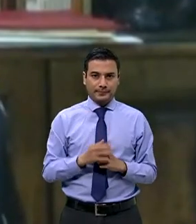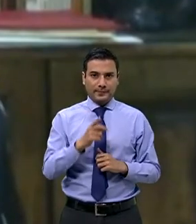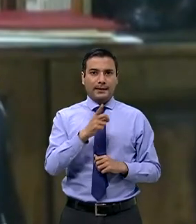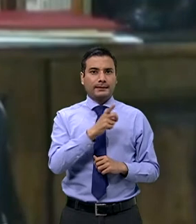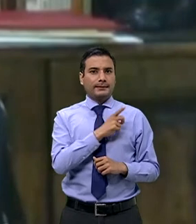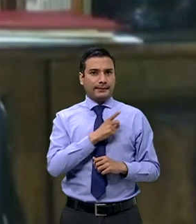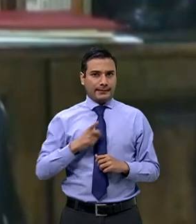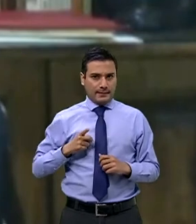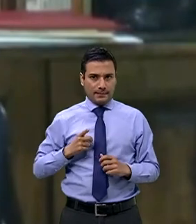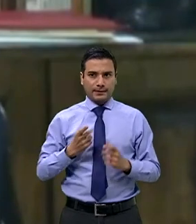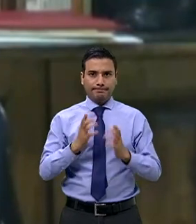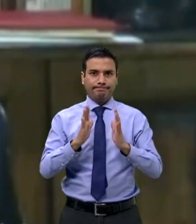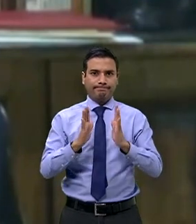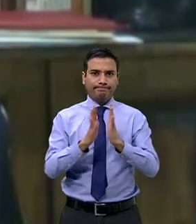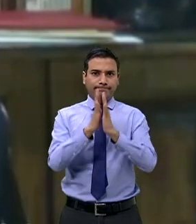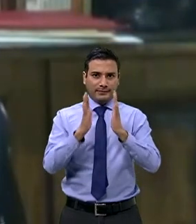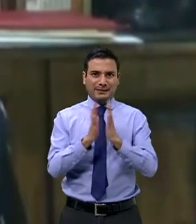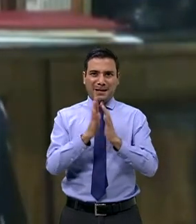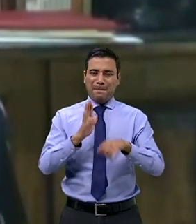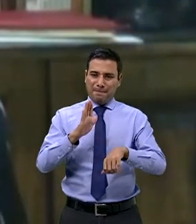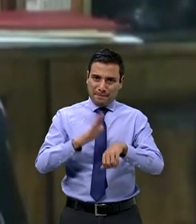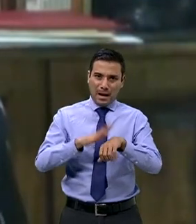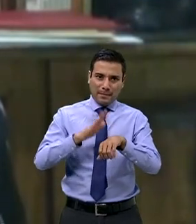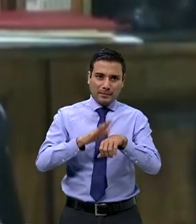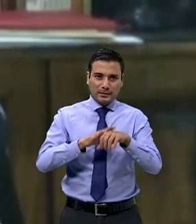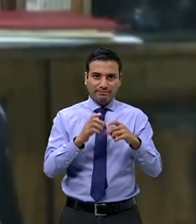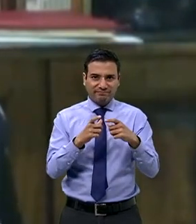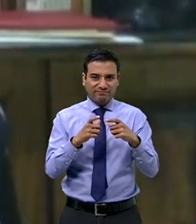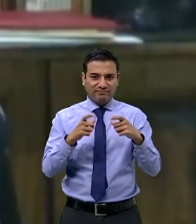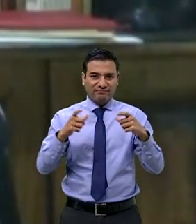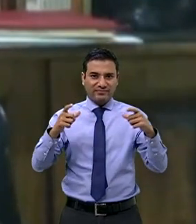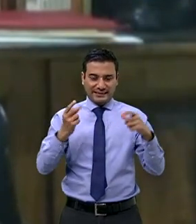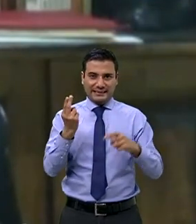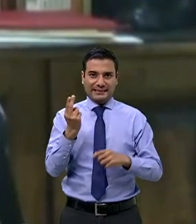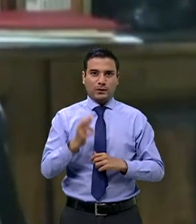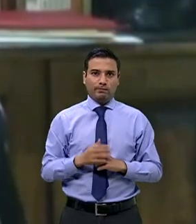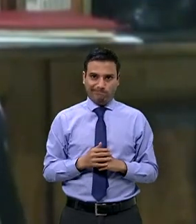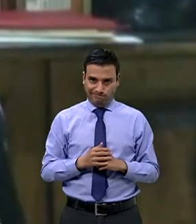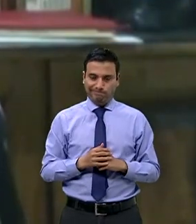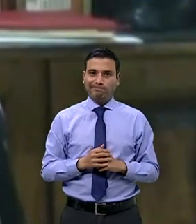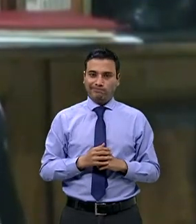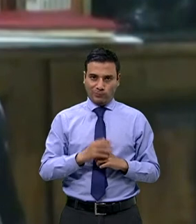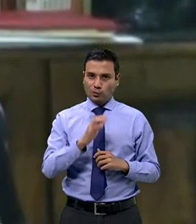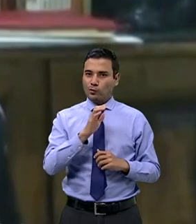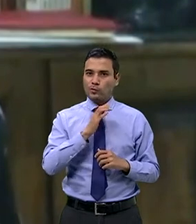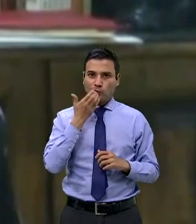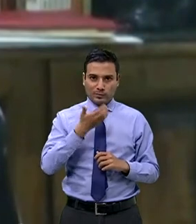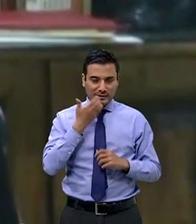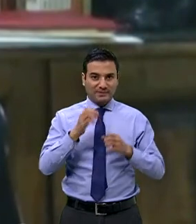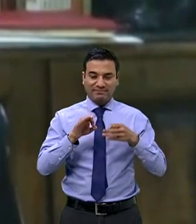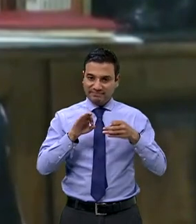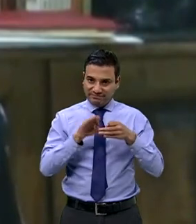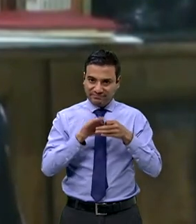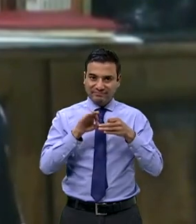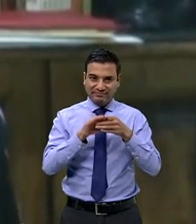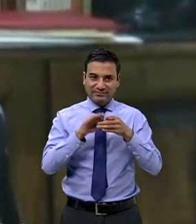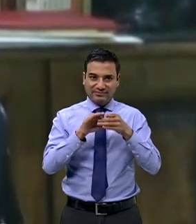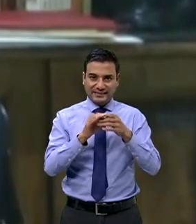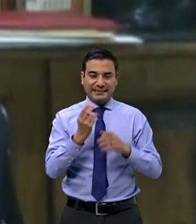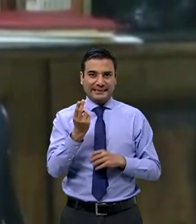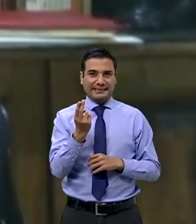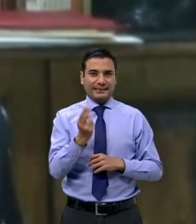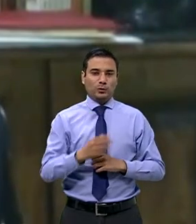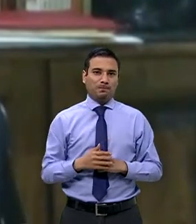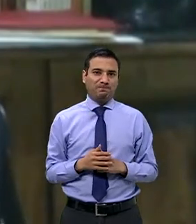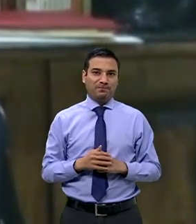también participativa a que se haga una costumbre para la ciudadanía de nuestro país por poder incidir